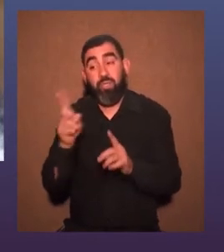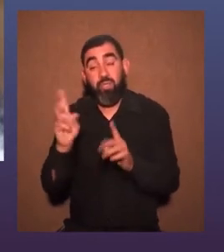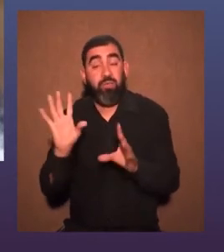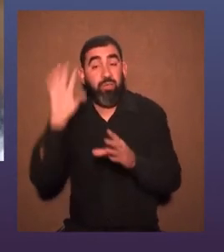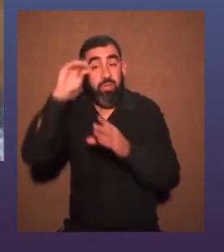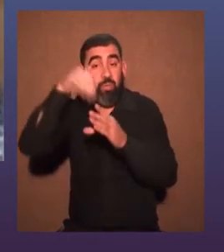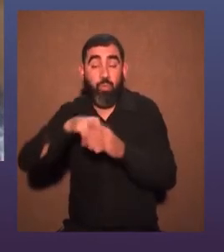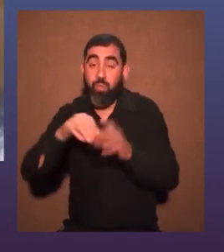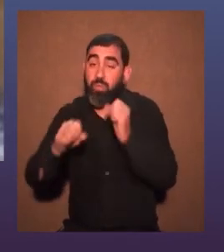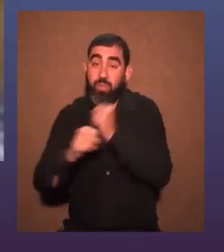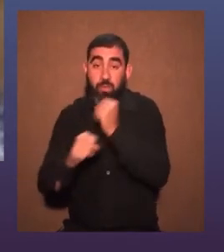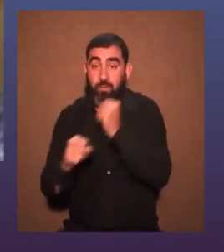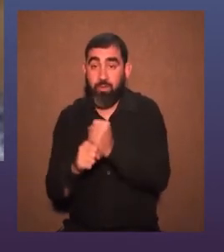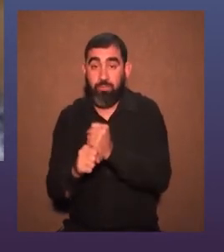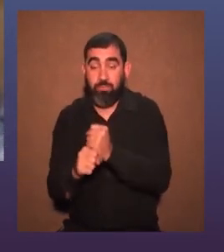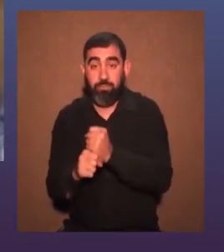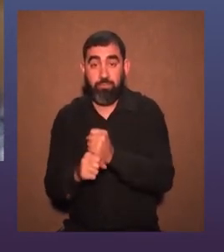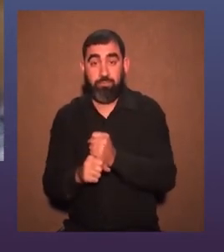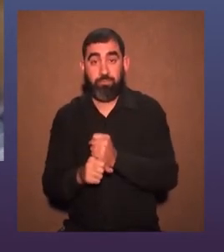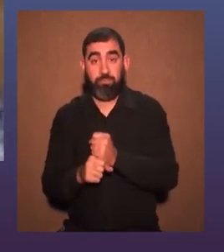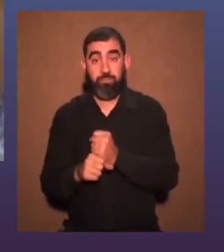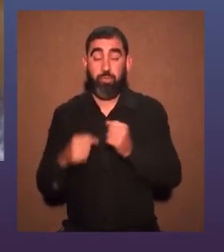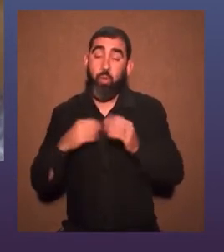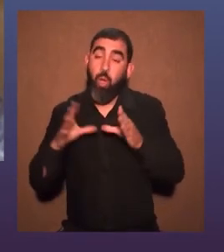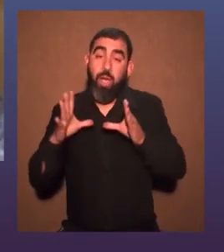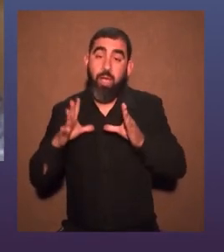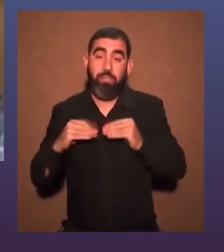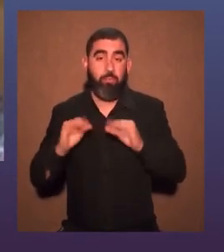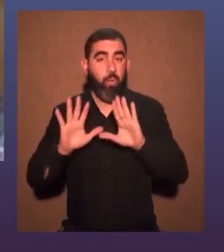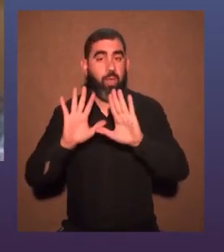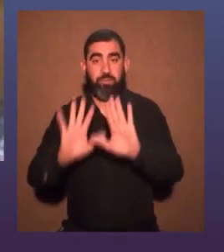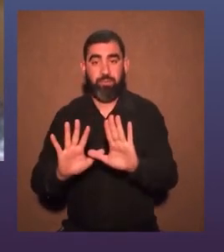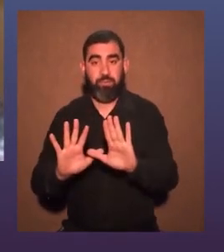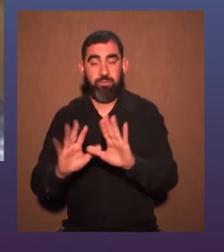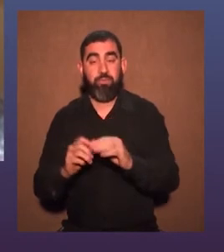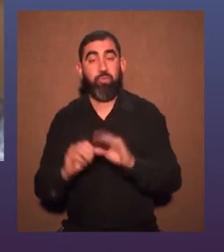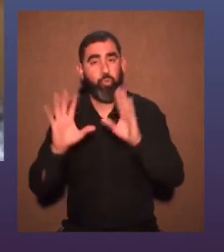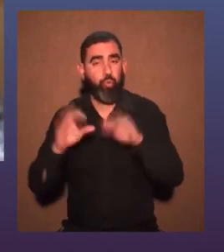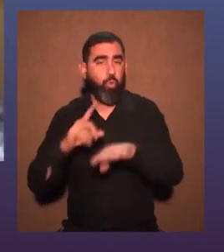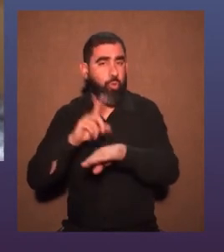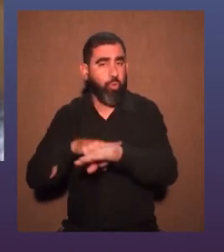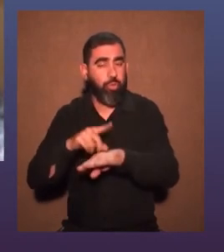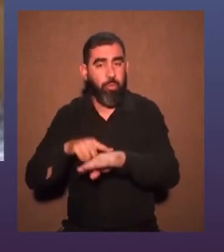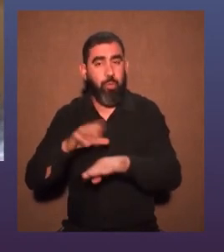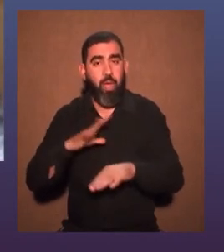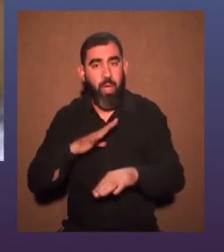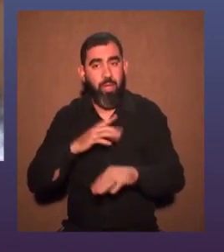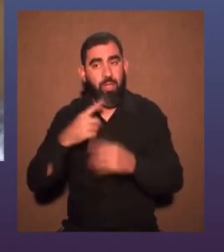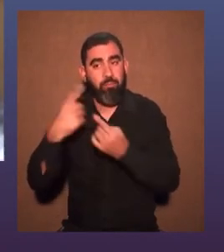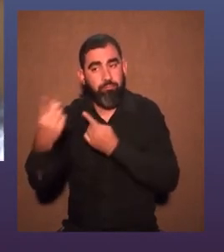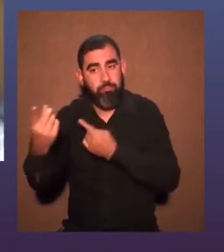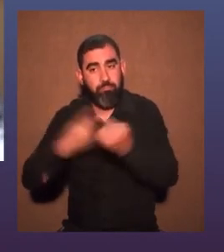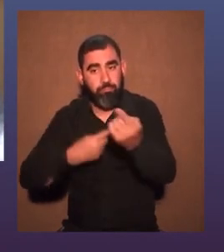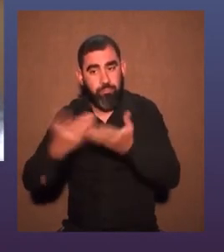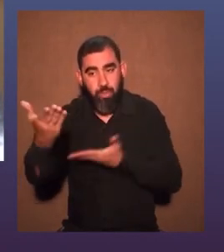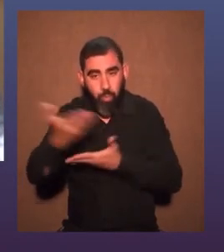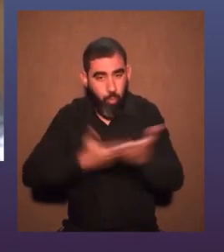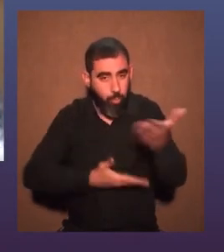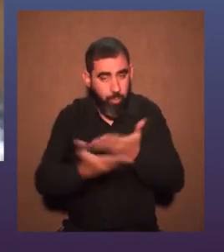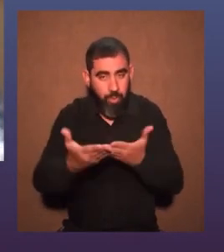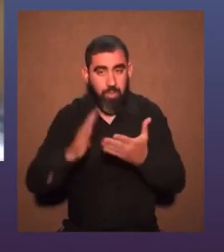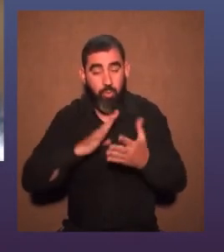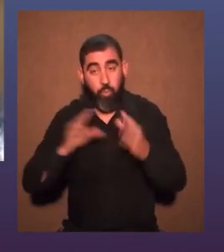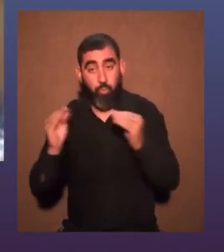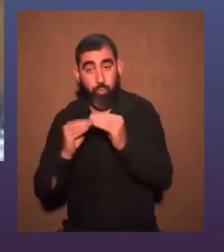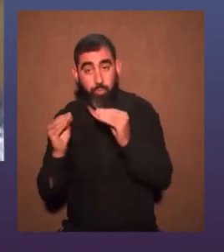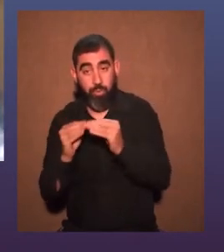de, digamos, del trabajo, y lo acepto de esa manera, ¿no? Todo el tiempo hay una ida y vuelta con Marina,